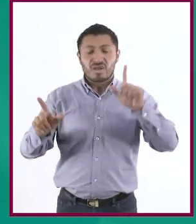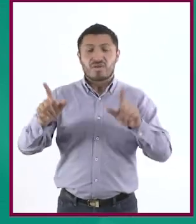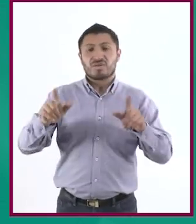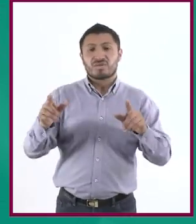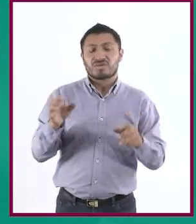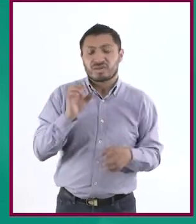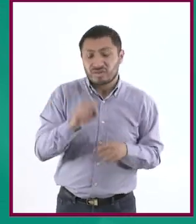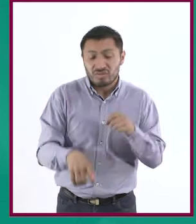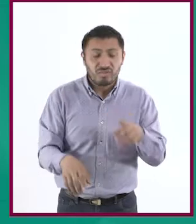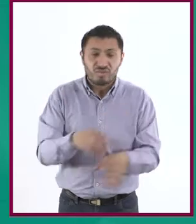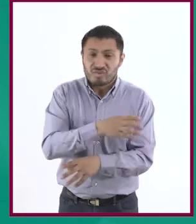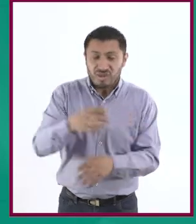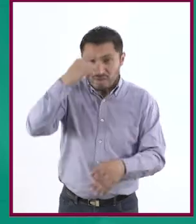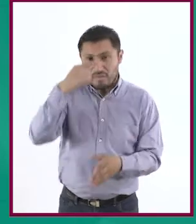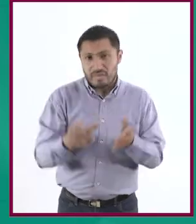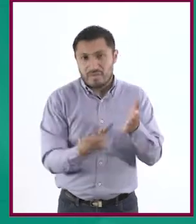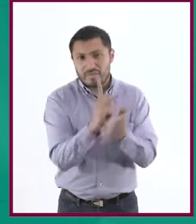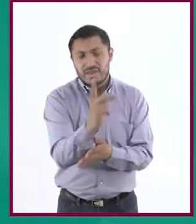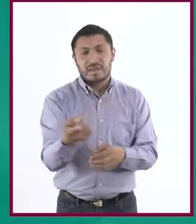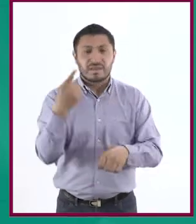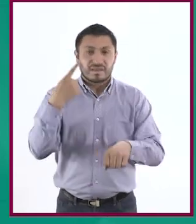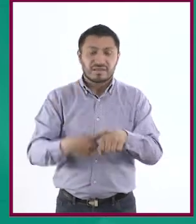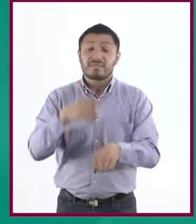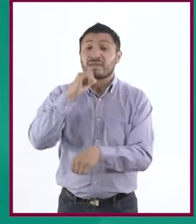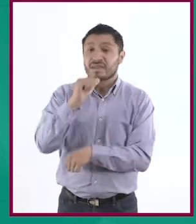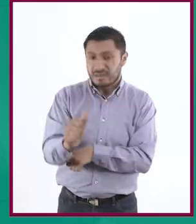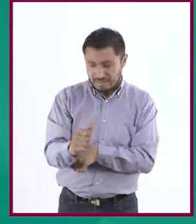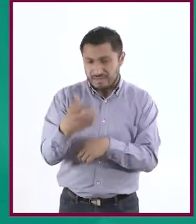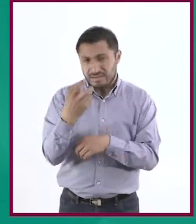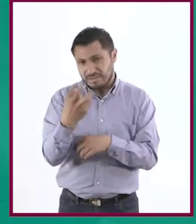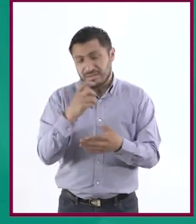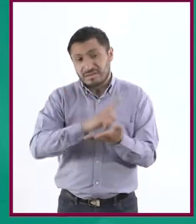tejidos para tener plantas libres de enfermedades.